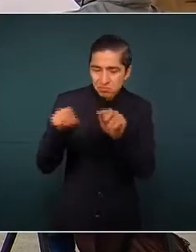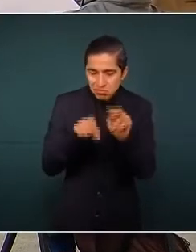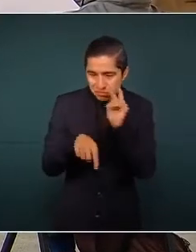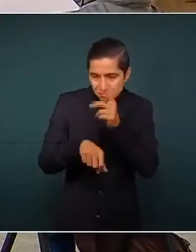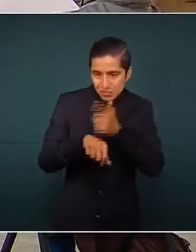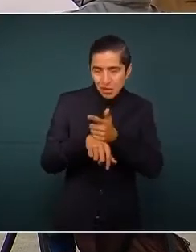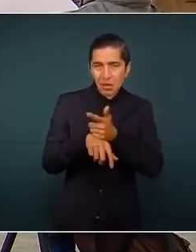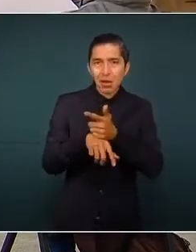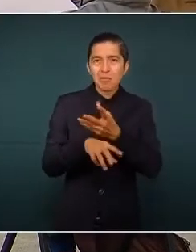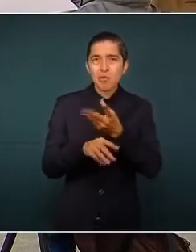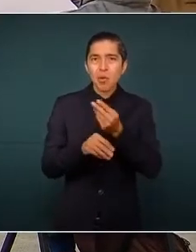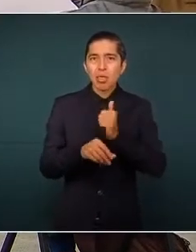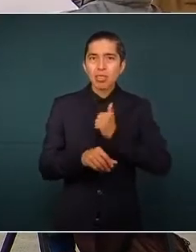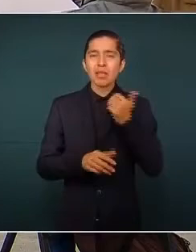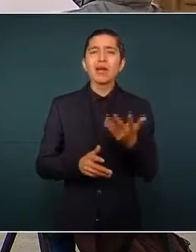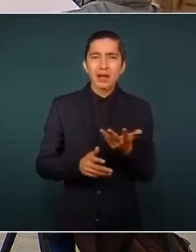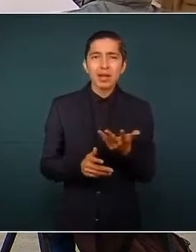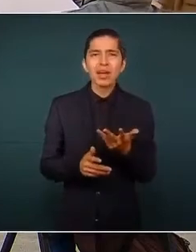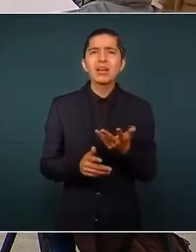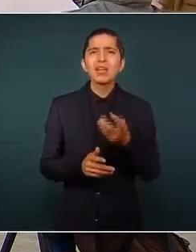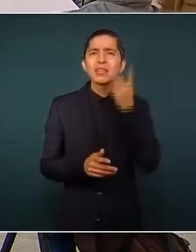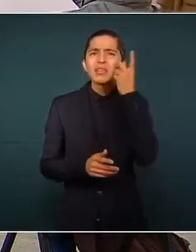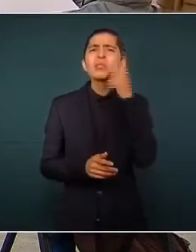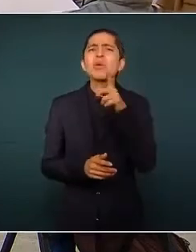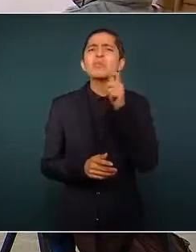es de dominio público